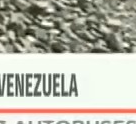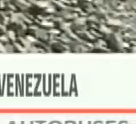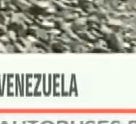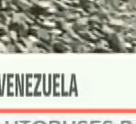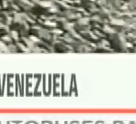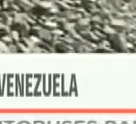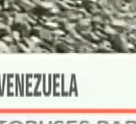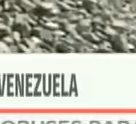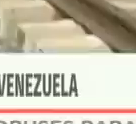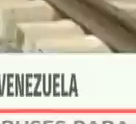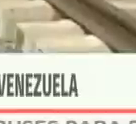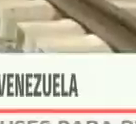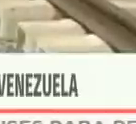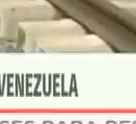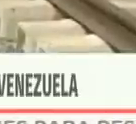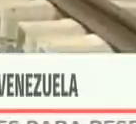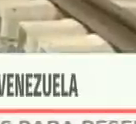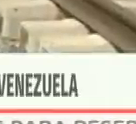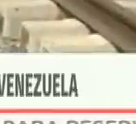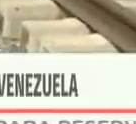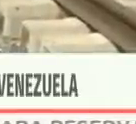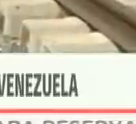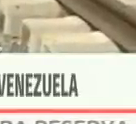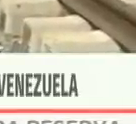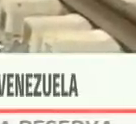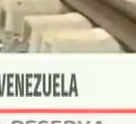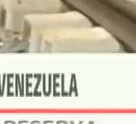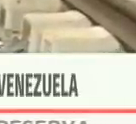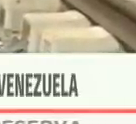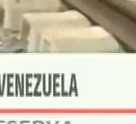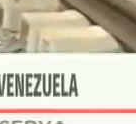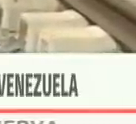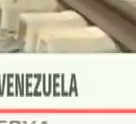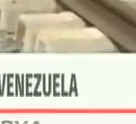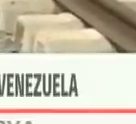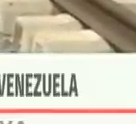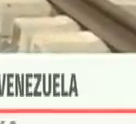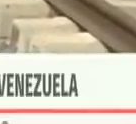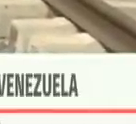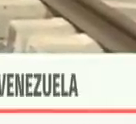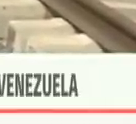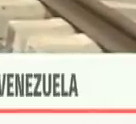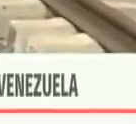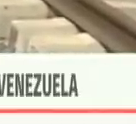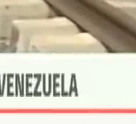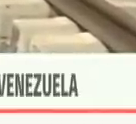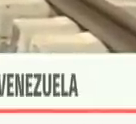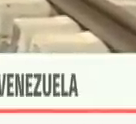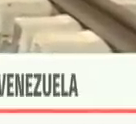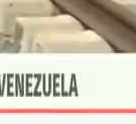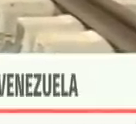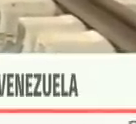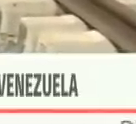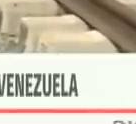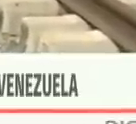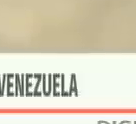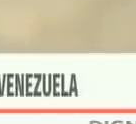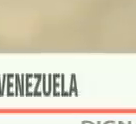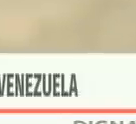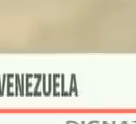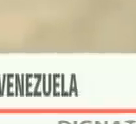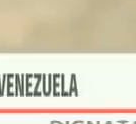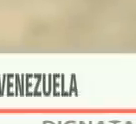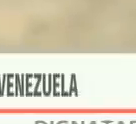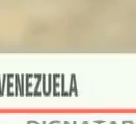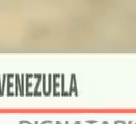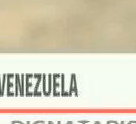20.000 durmientes y 25.000 metros cúbicos de piedra que van a ser colocadas por los trabajadores y trabajadoras del IFE. Es un